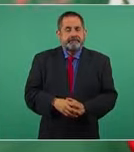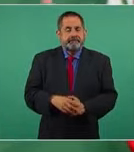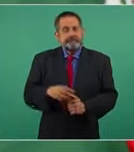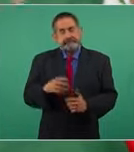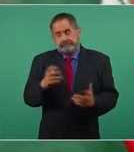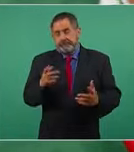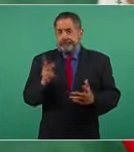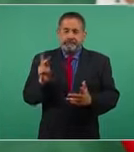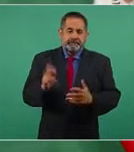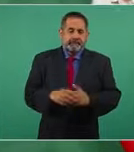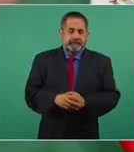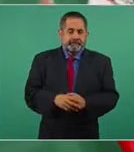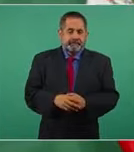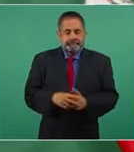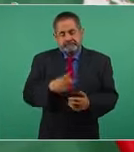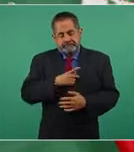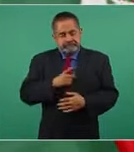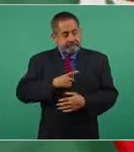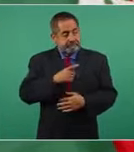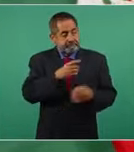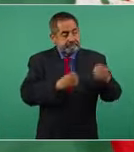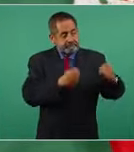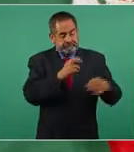Pero hay que respetar